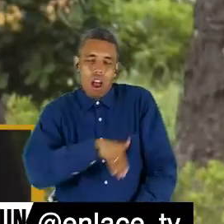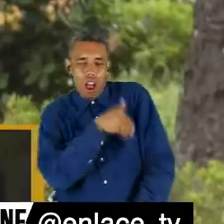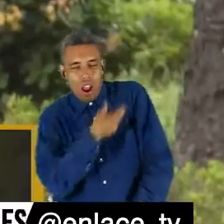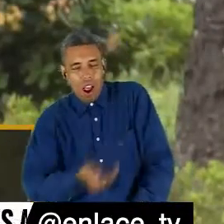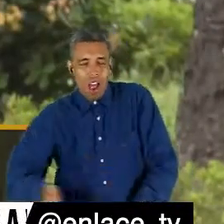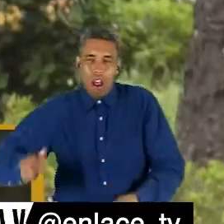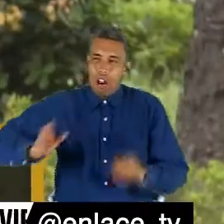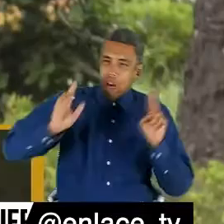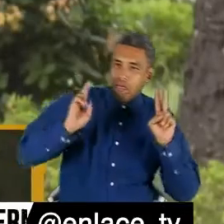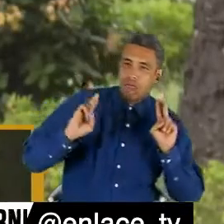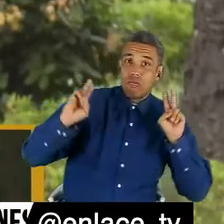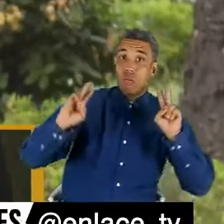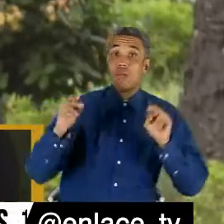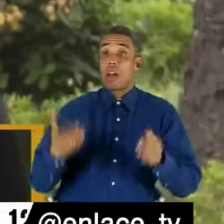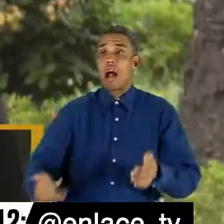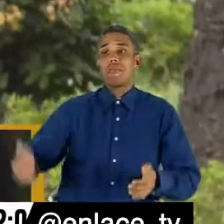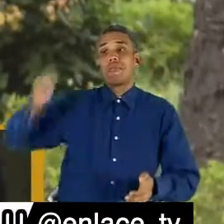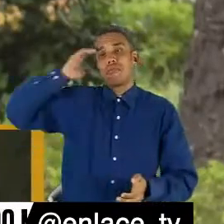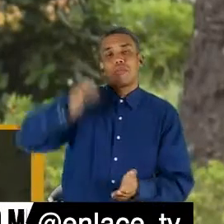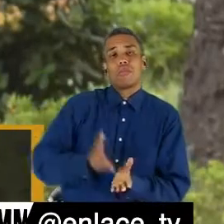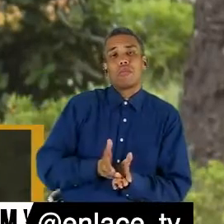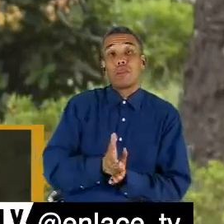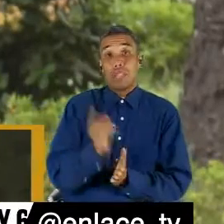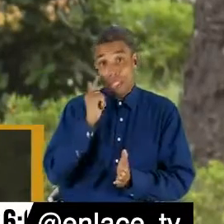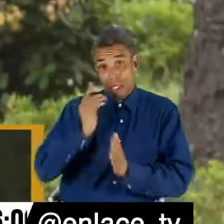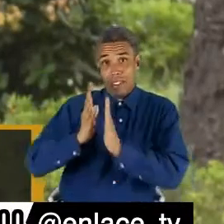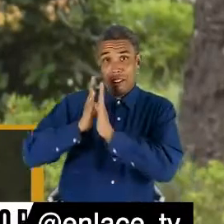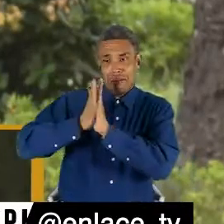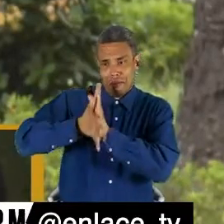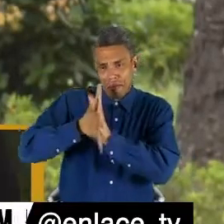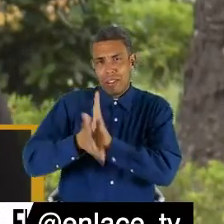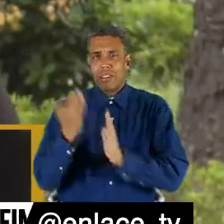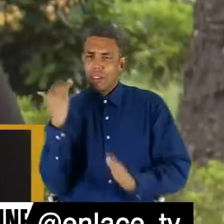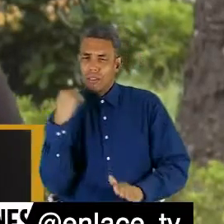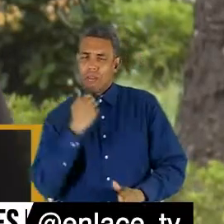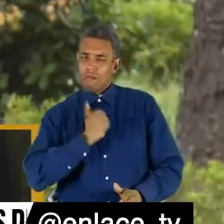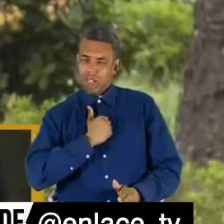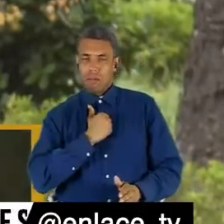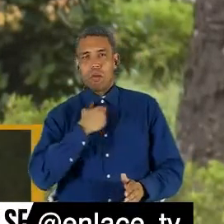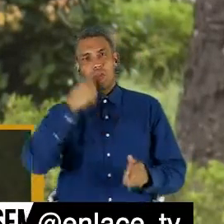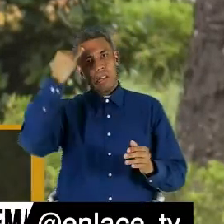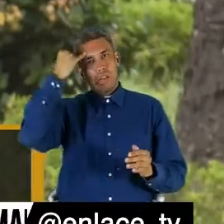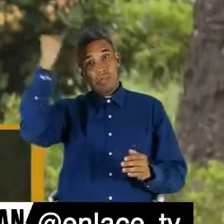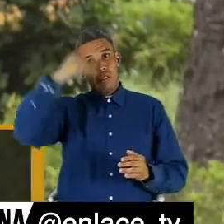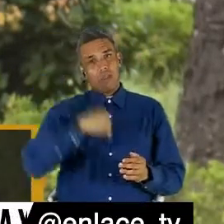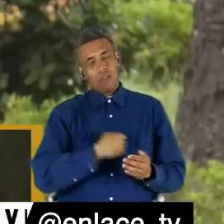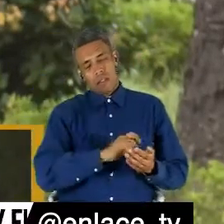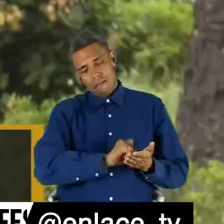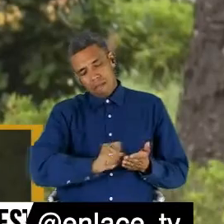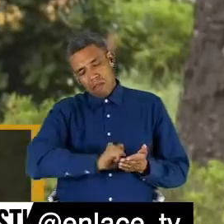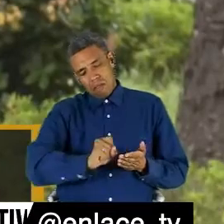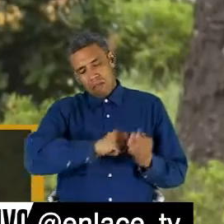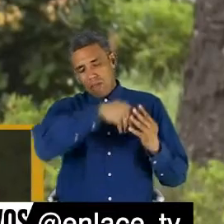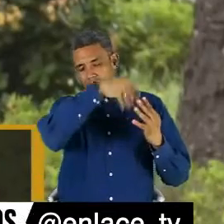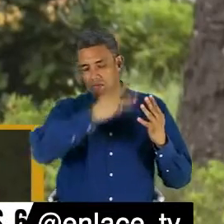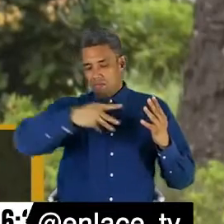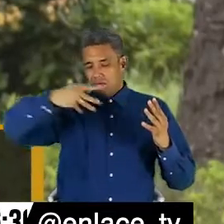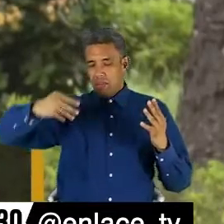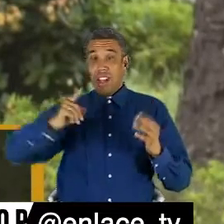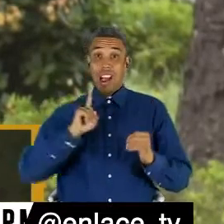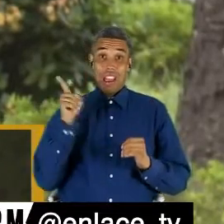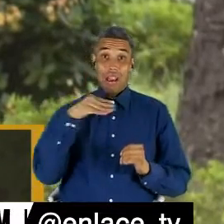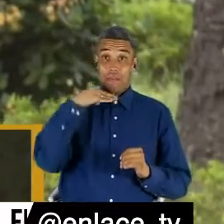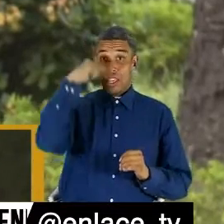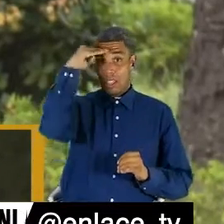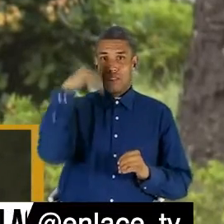en mí algo fuera de lo normal, por lo tanto decidí escribir mis canciones y se me dio la oportunidad de grabar en Medellín mi primer sencillo y desde